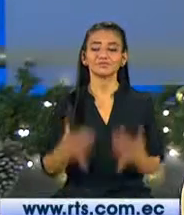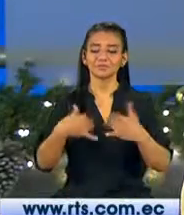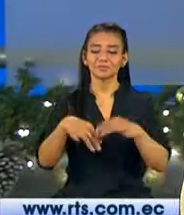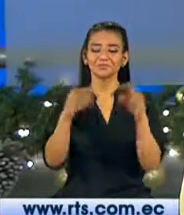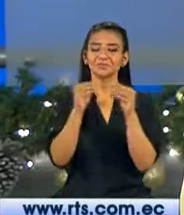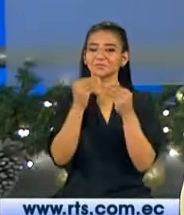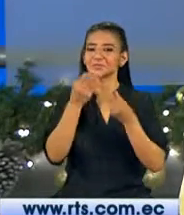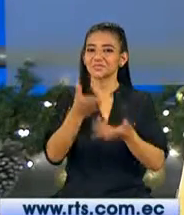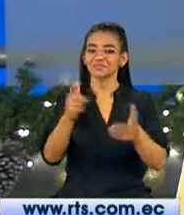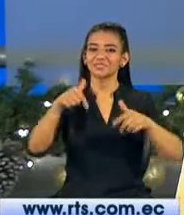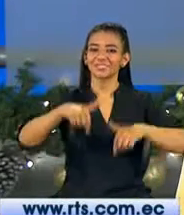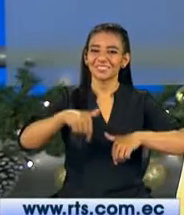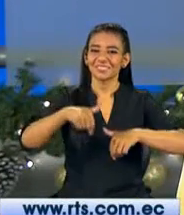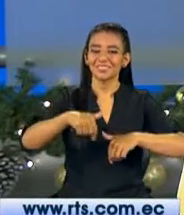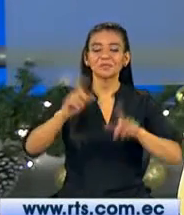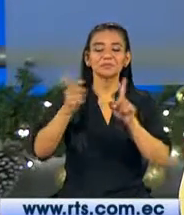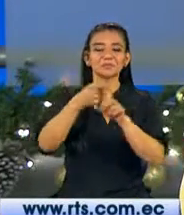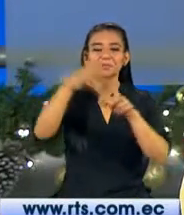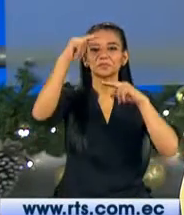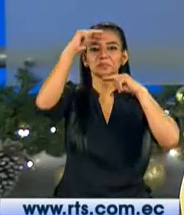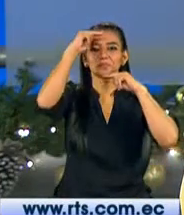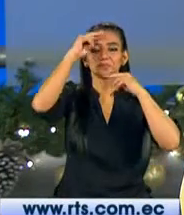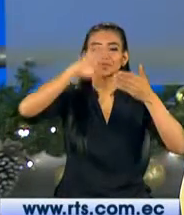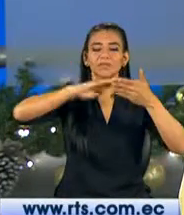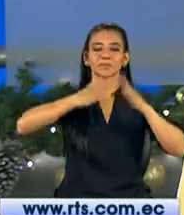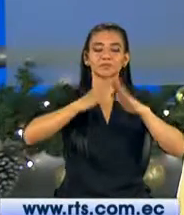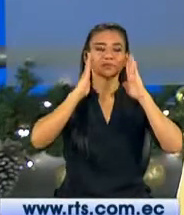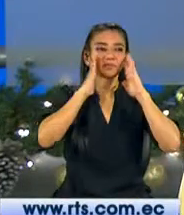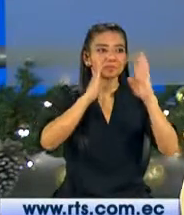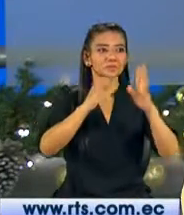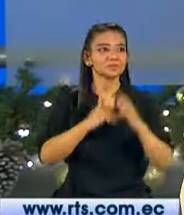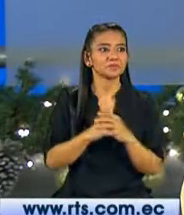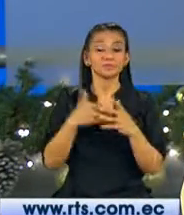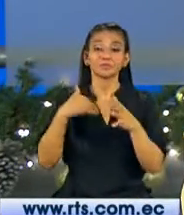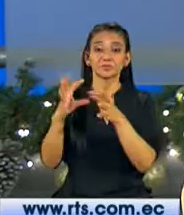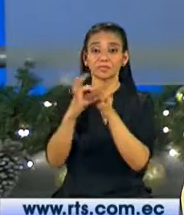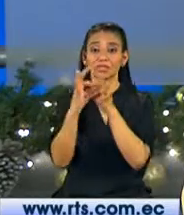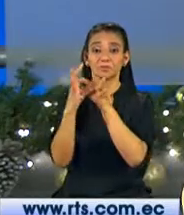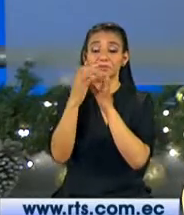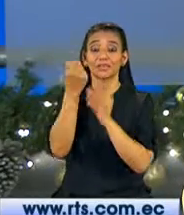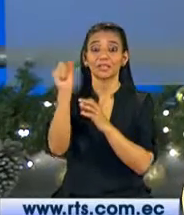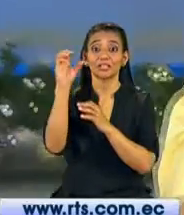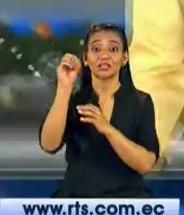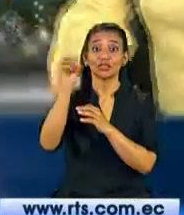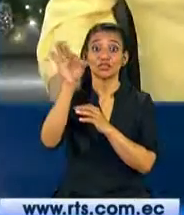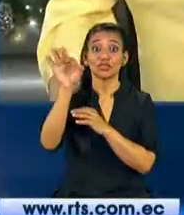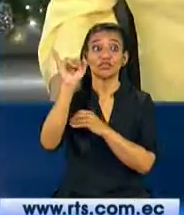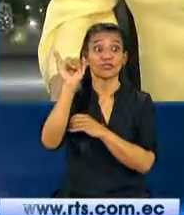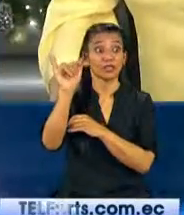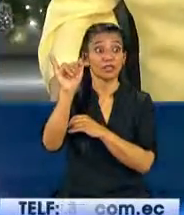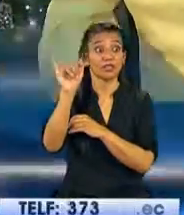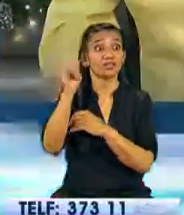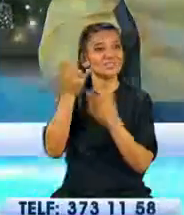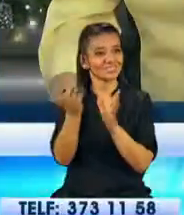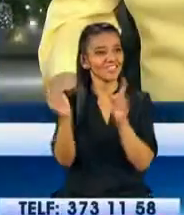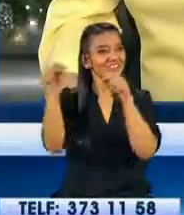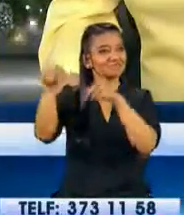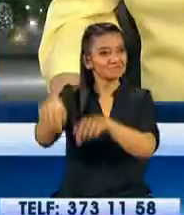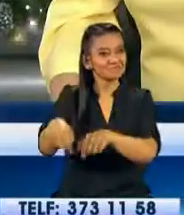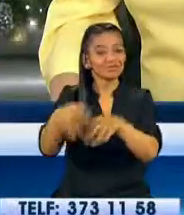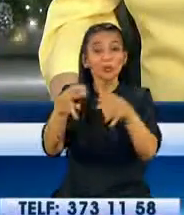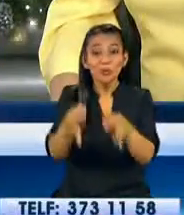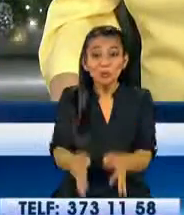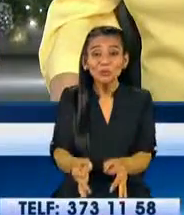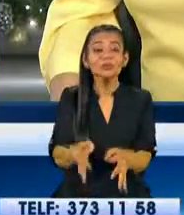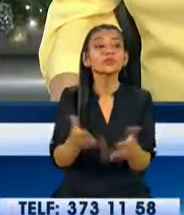Estamos informando aquí, amigos televidentes, en su primer noticiero de la comunidad, y nuestra compañera Sofía Vintimilla se ha movilizado y ahora se encuentra en vivo